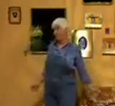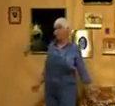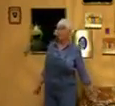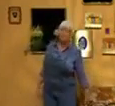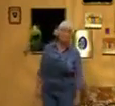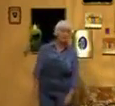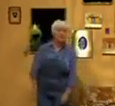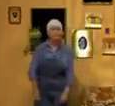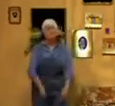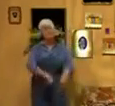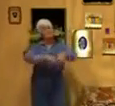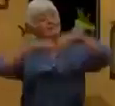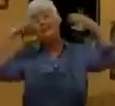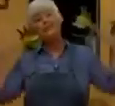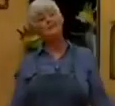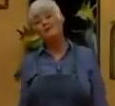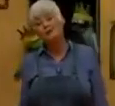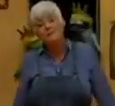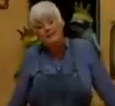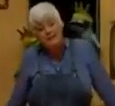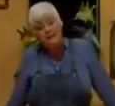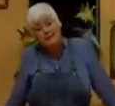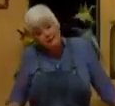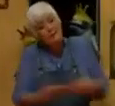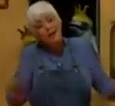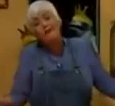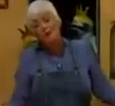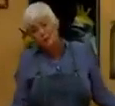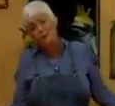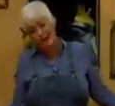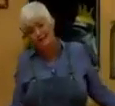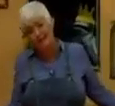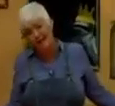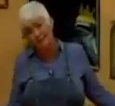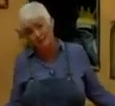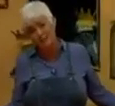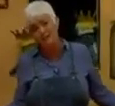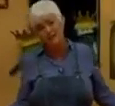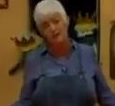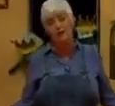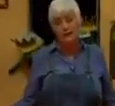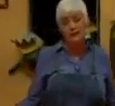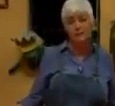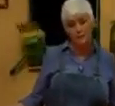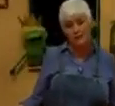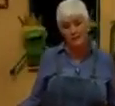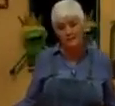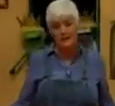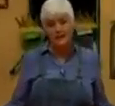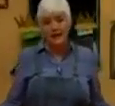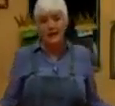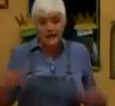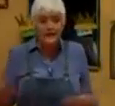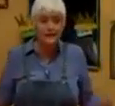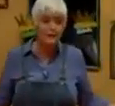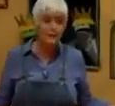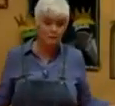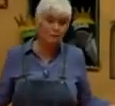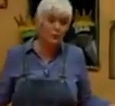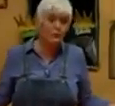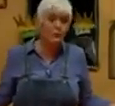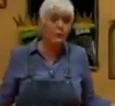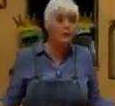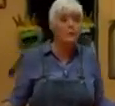oye. Hacen lo mismo, Meunet. Y lo que pasaba no era culpa del pobrecito del Meunet. El rey